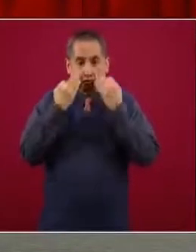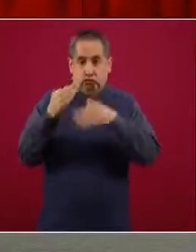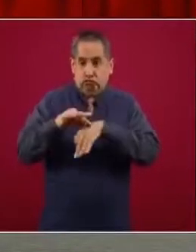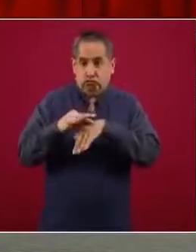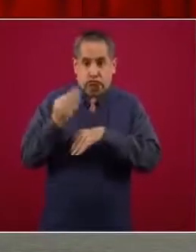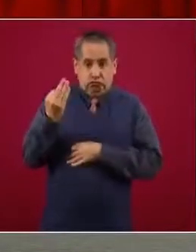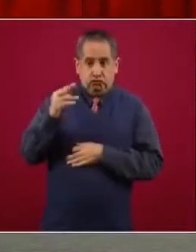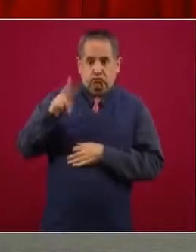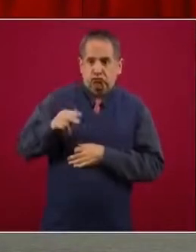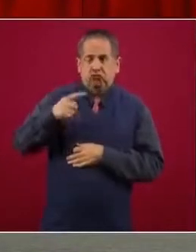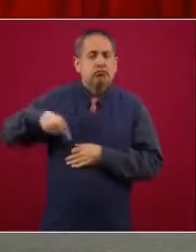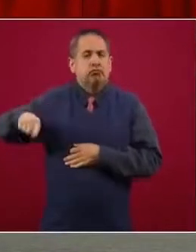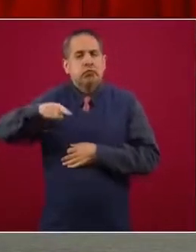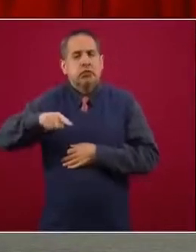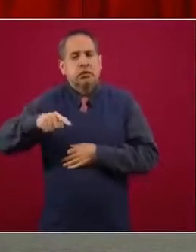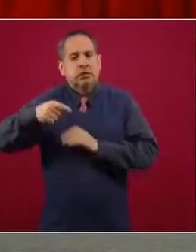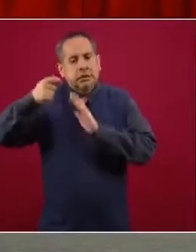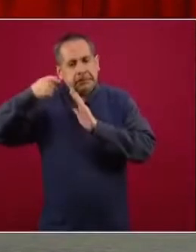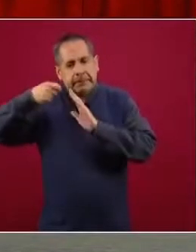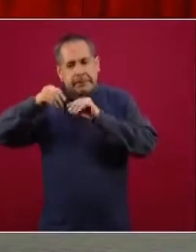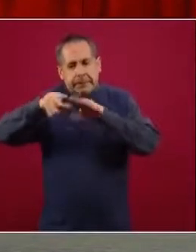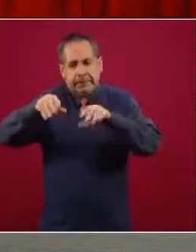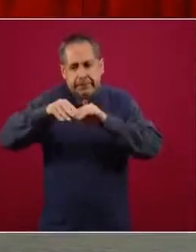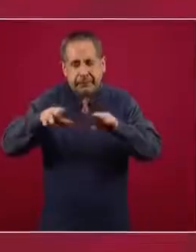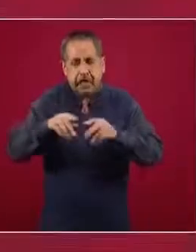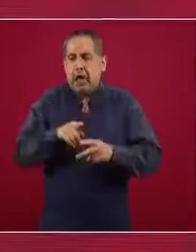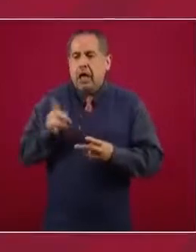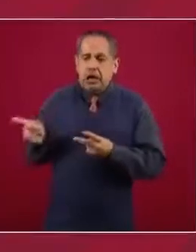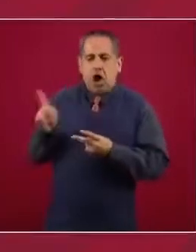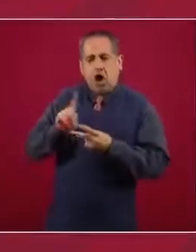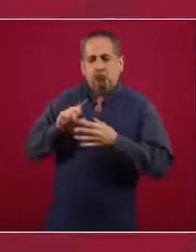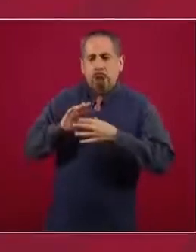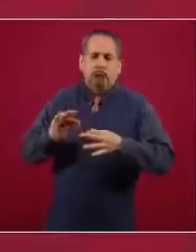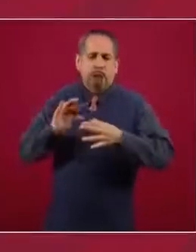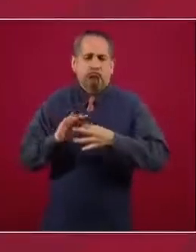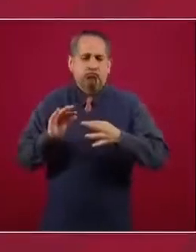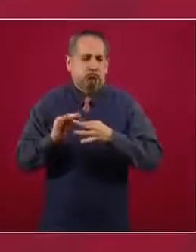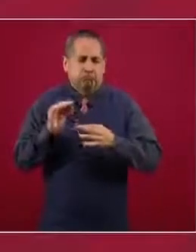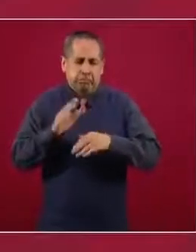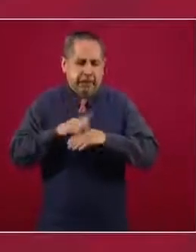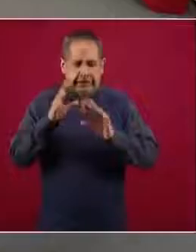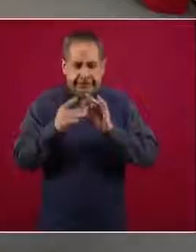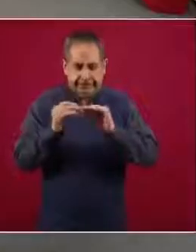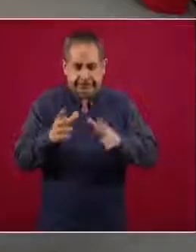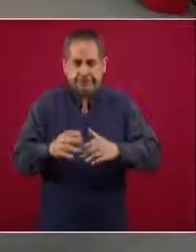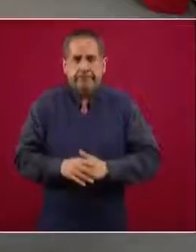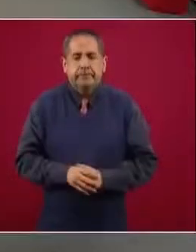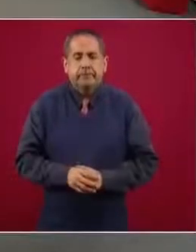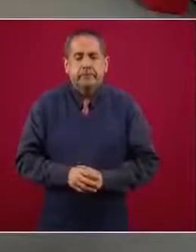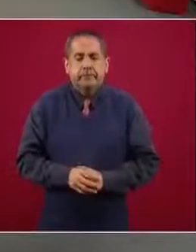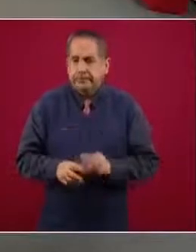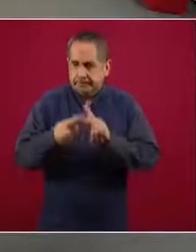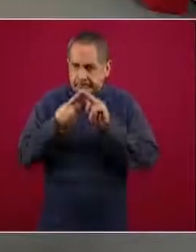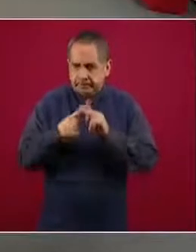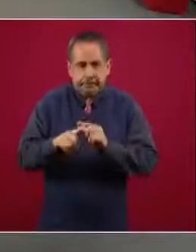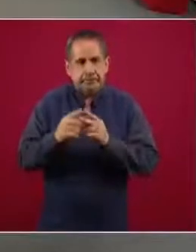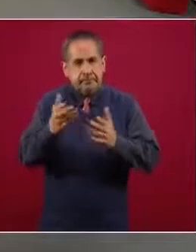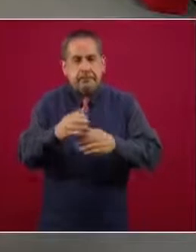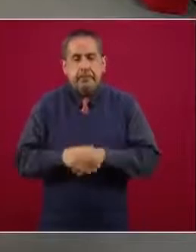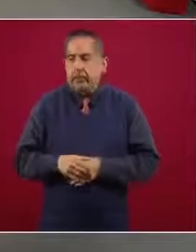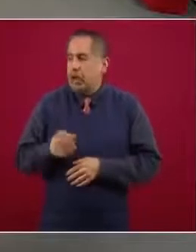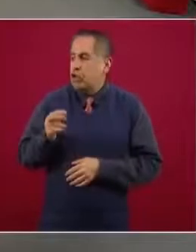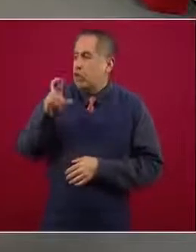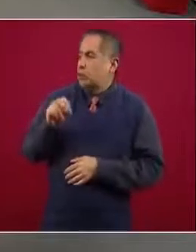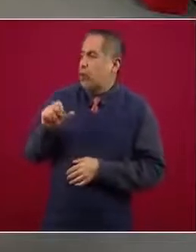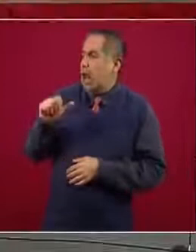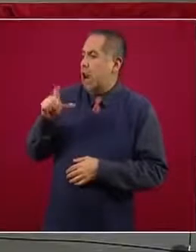de, que se presentará y ella nos comentará al respecto. Pues vamos a empezar. Le pido al doctor Alomía